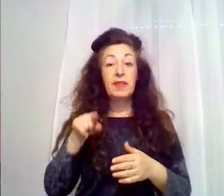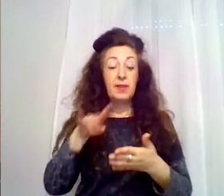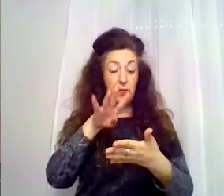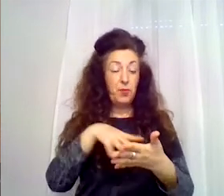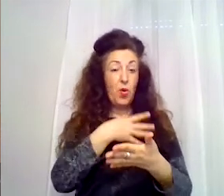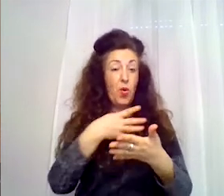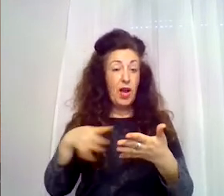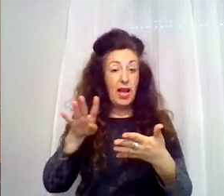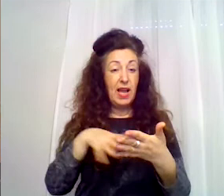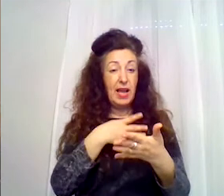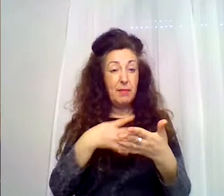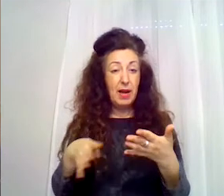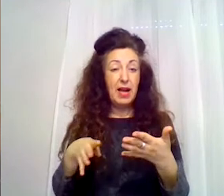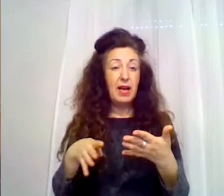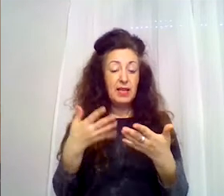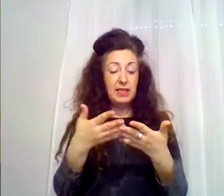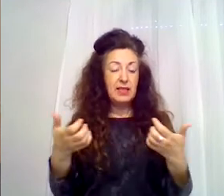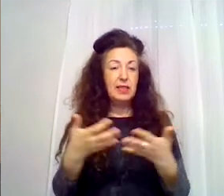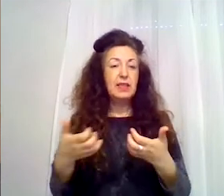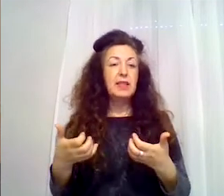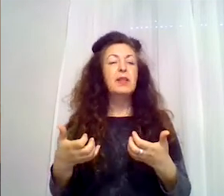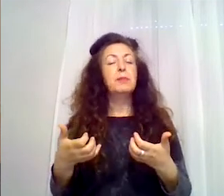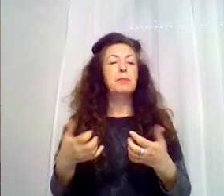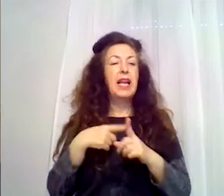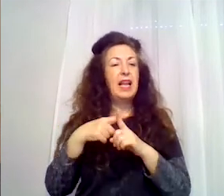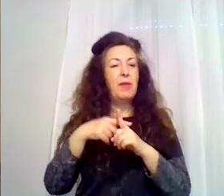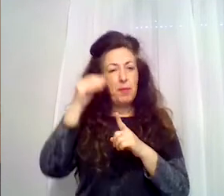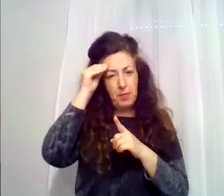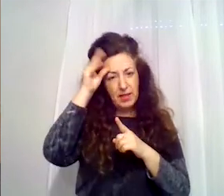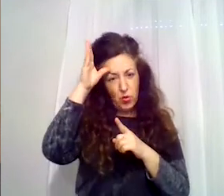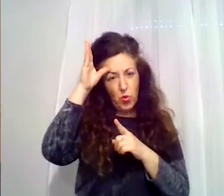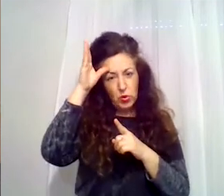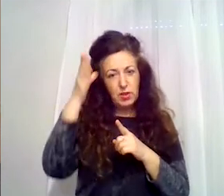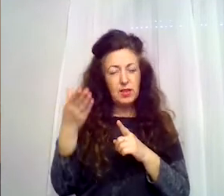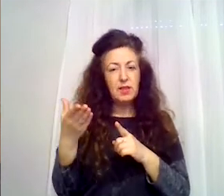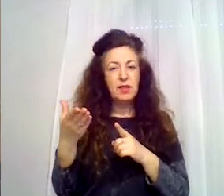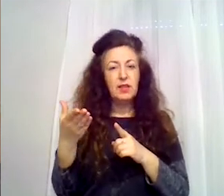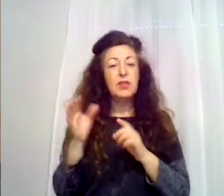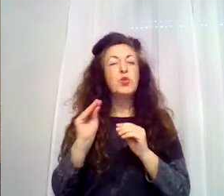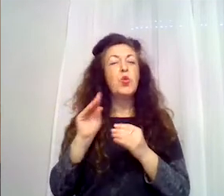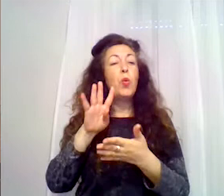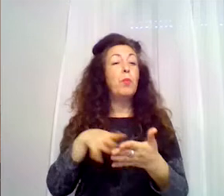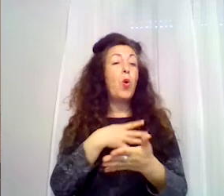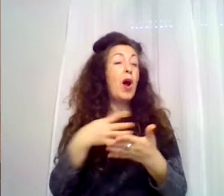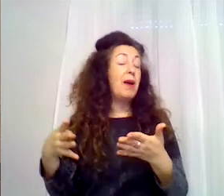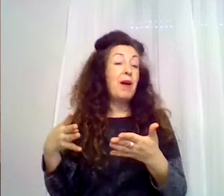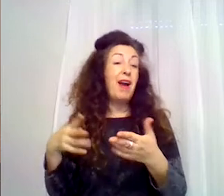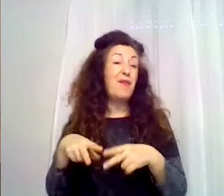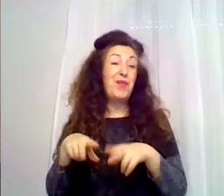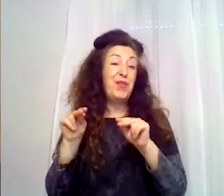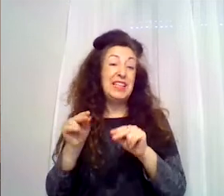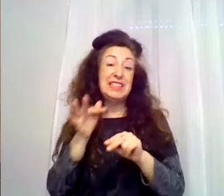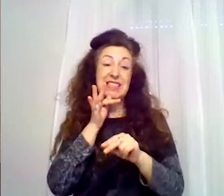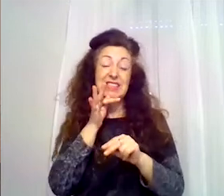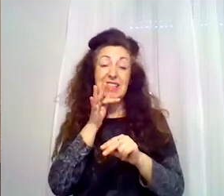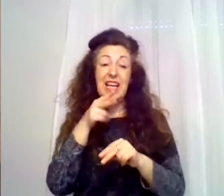qué? Porque si hubiera gustado un soldado rudo y ventrudo, no hubiera tenido ningún perdón. Hubiera sido un vulgar, un